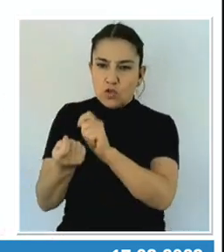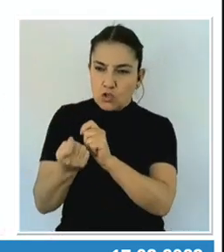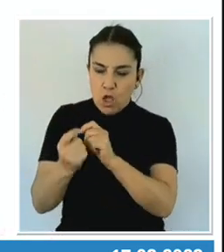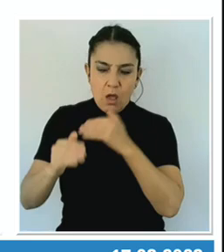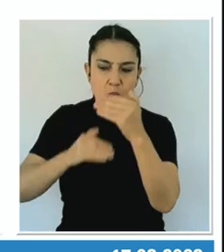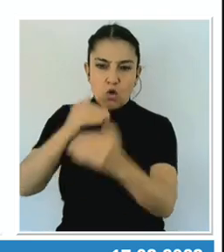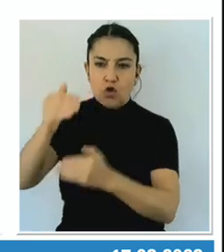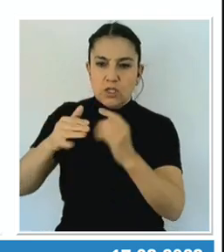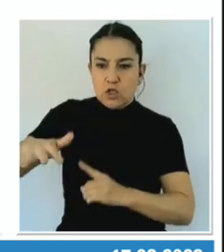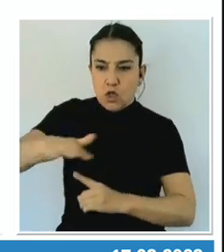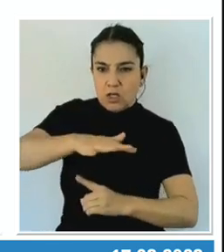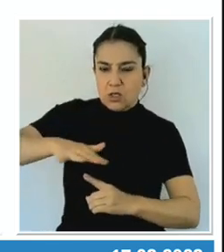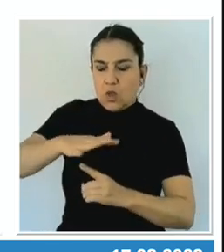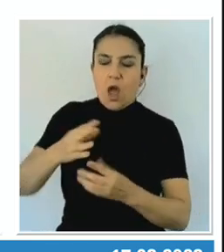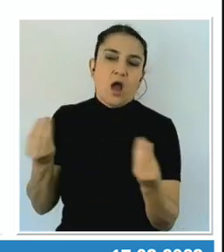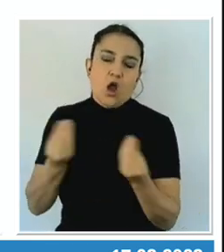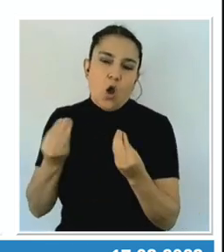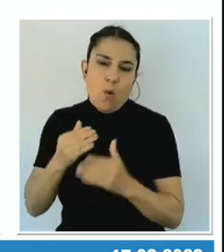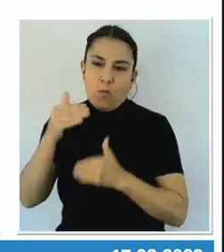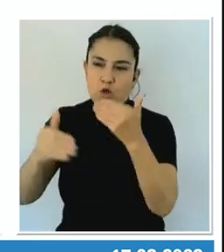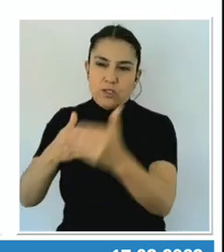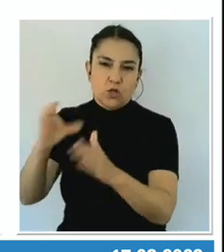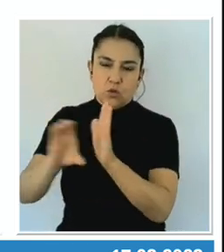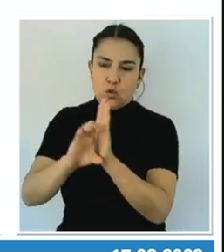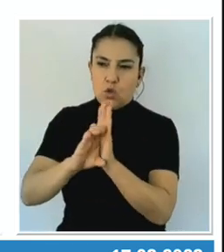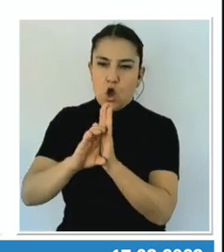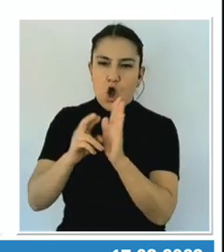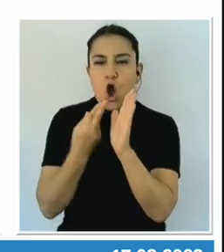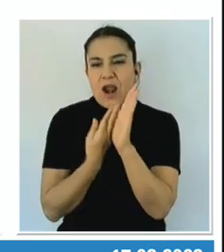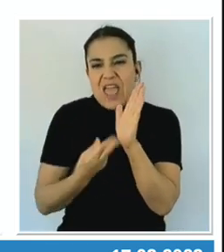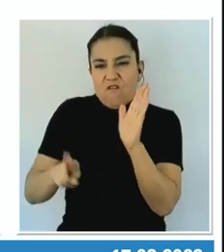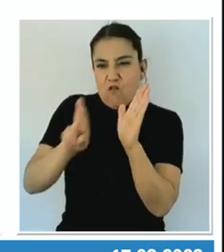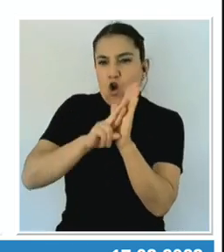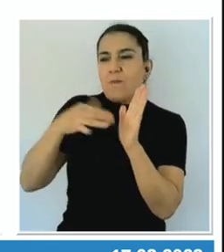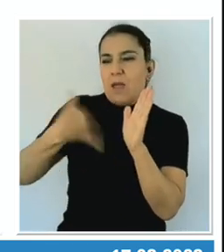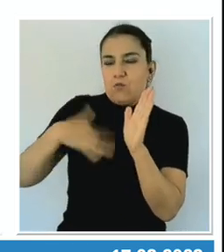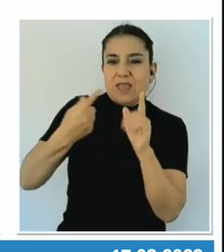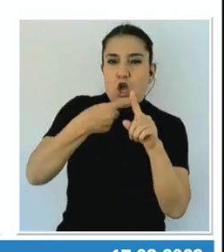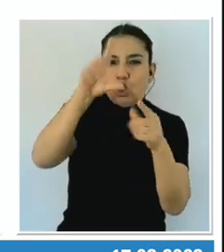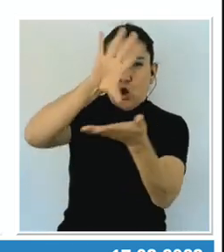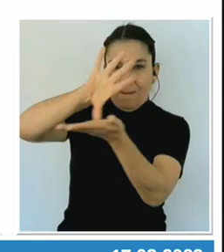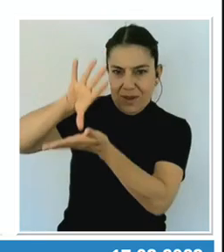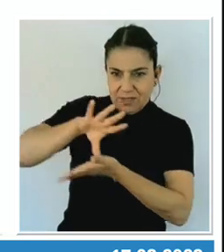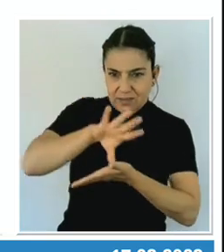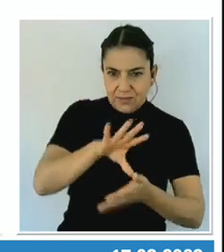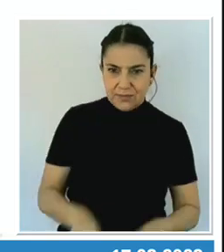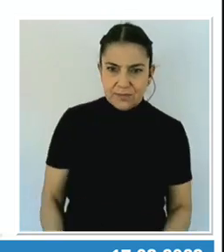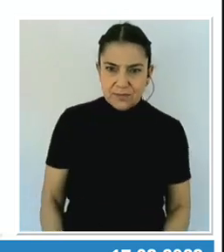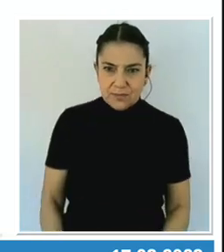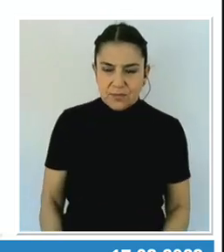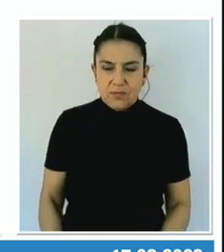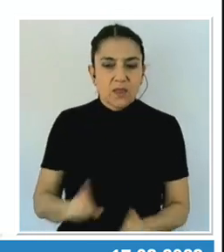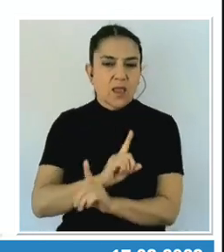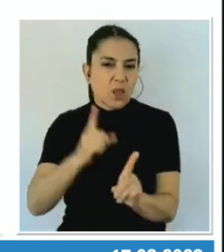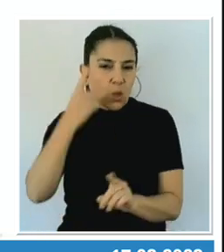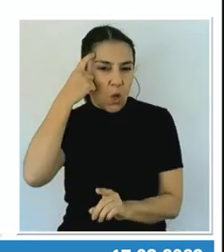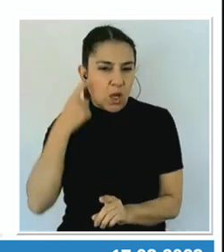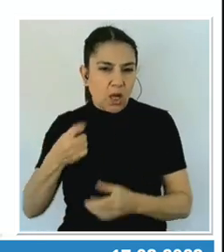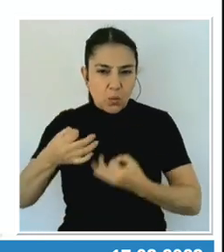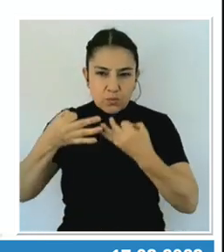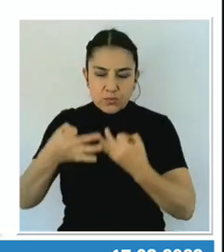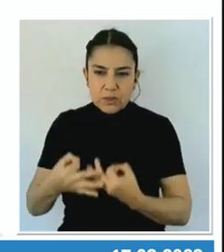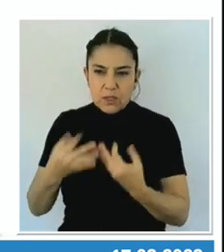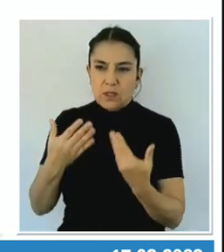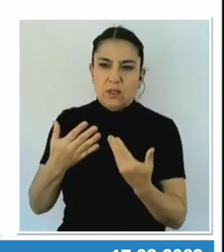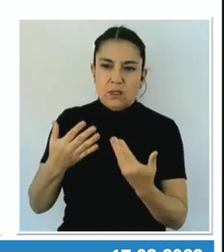procesos constituyentes o grandes reformas en otros lugares del mundo. No creo que sea adecuado ignorar o menospreciar